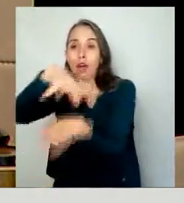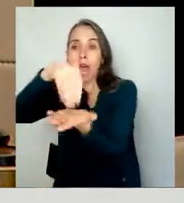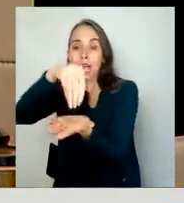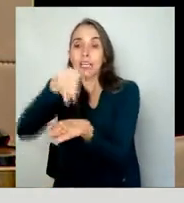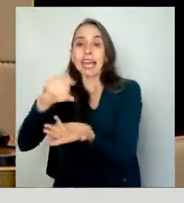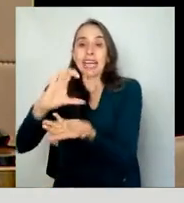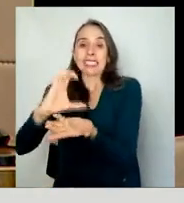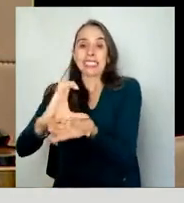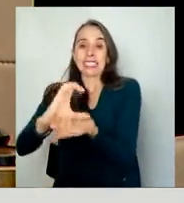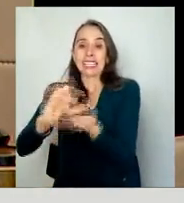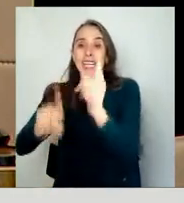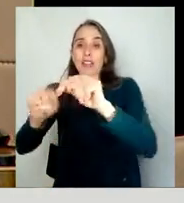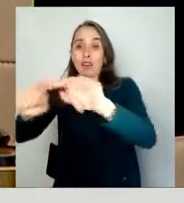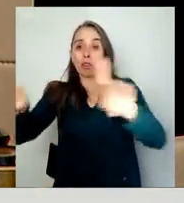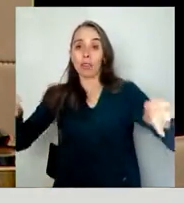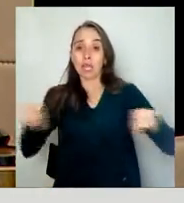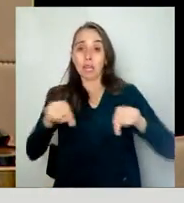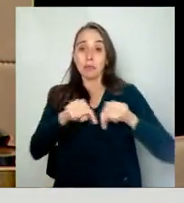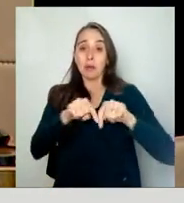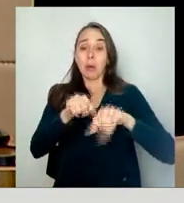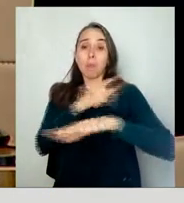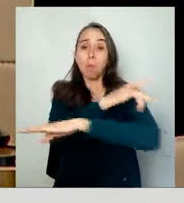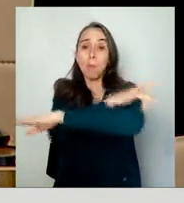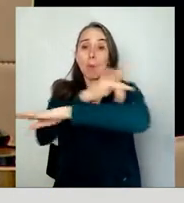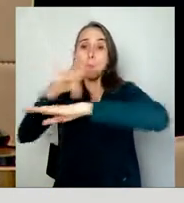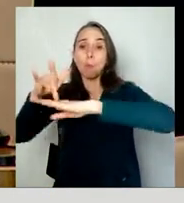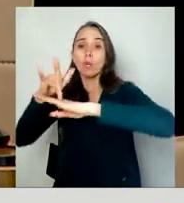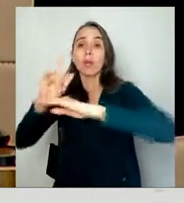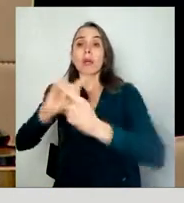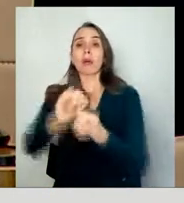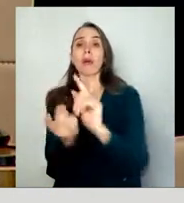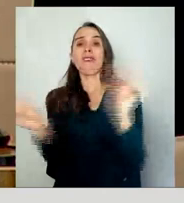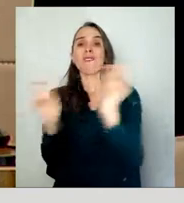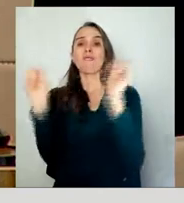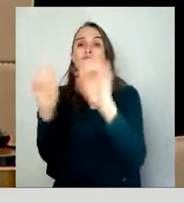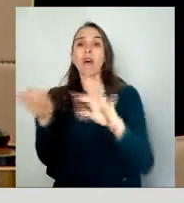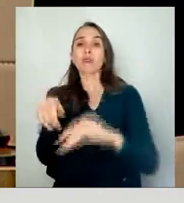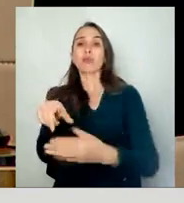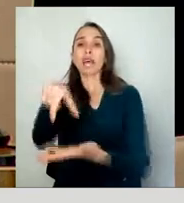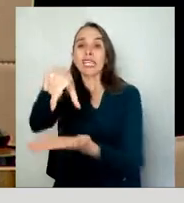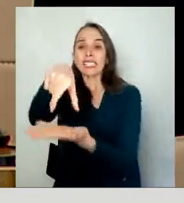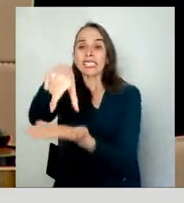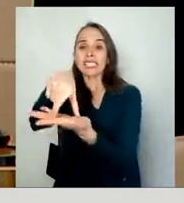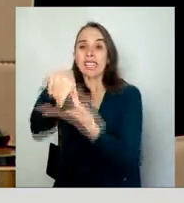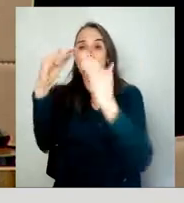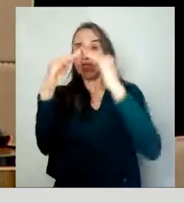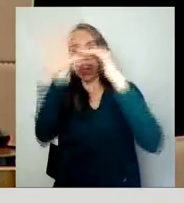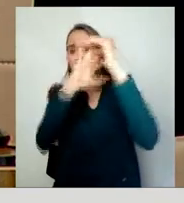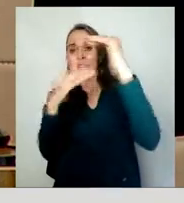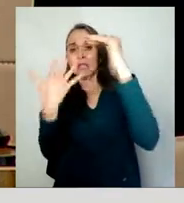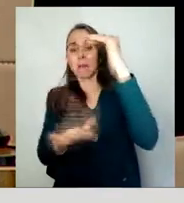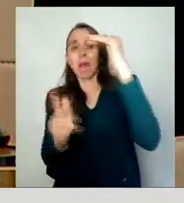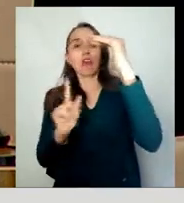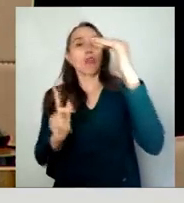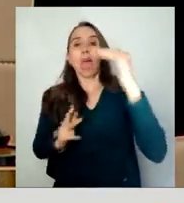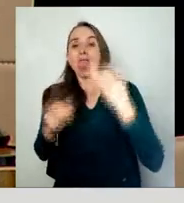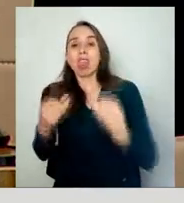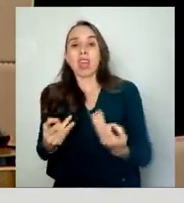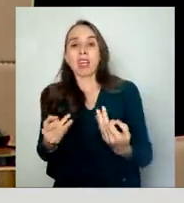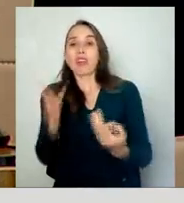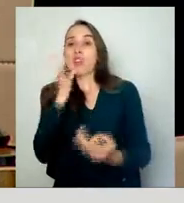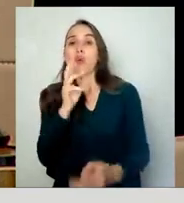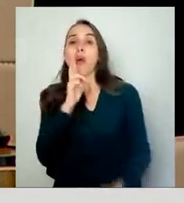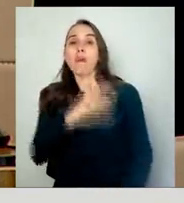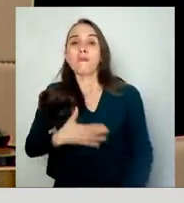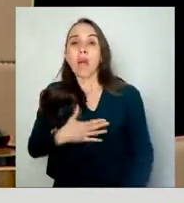algo entre un peladero y un basural hay allí una sede con una infraestructura indigna insuficiente que ni siquiera cuenta con baños ni servicios